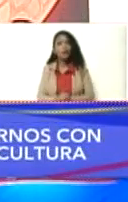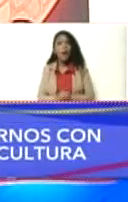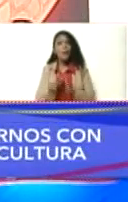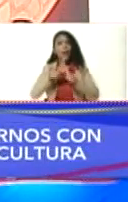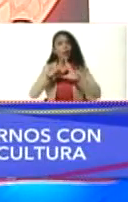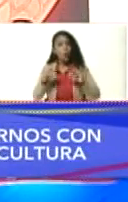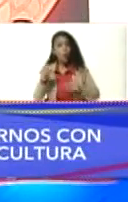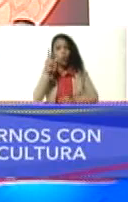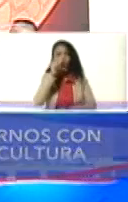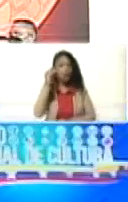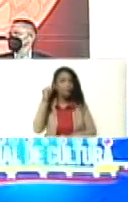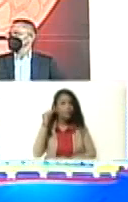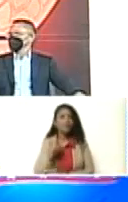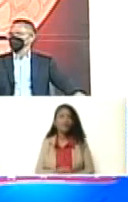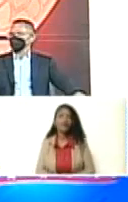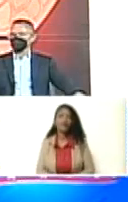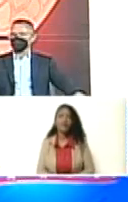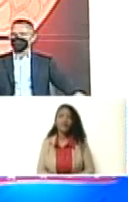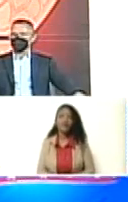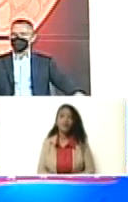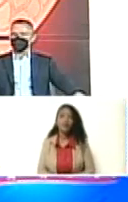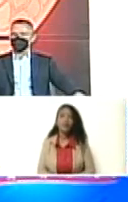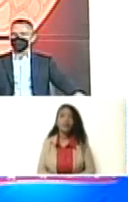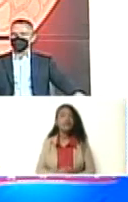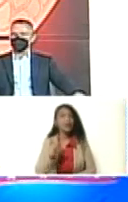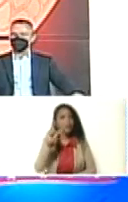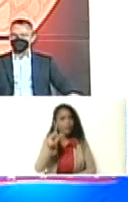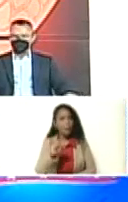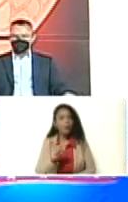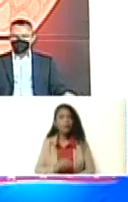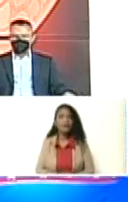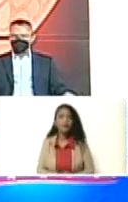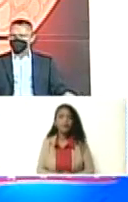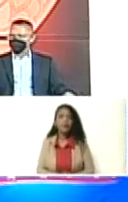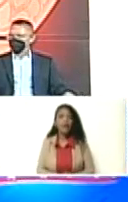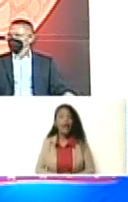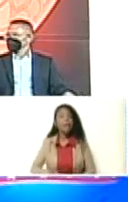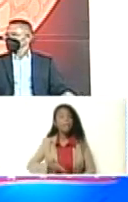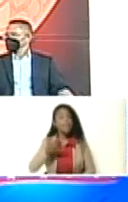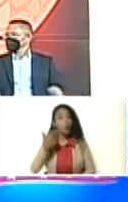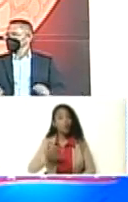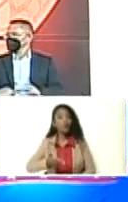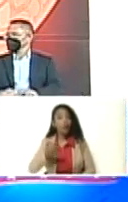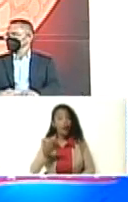todos y para todos. También creo